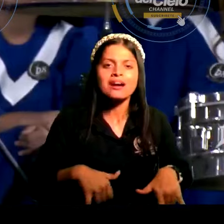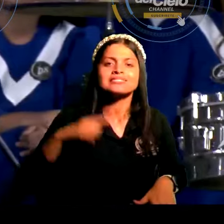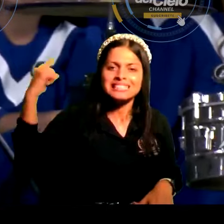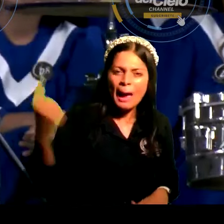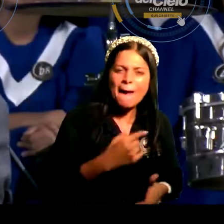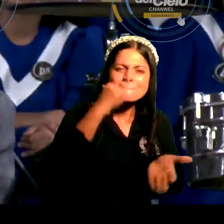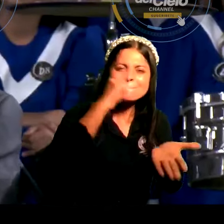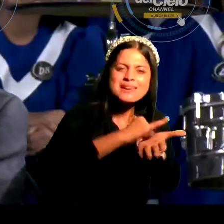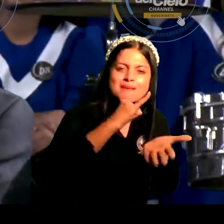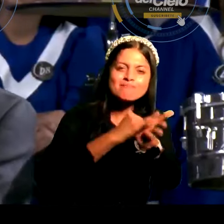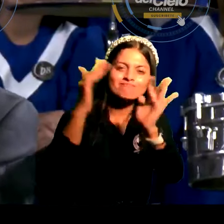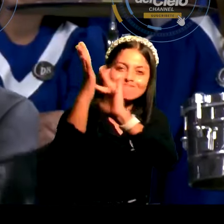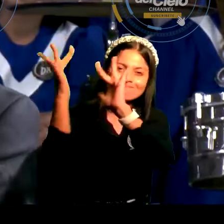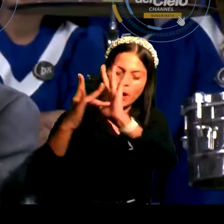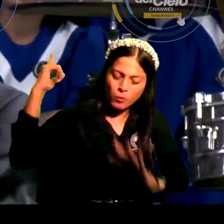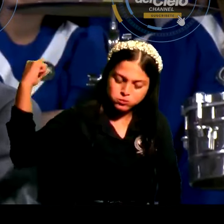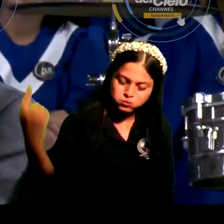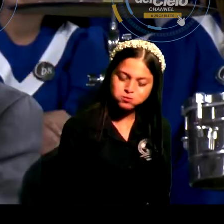vendrá.